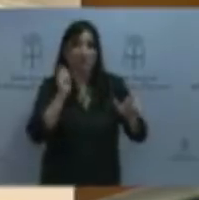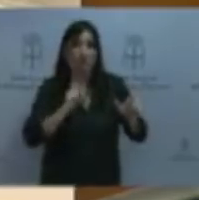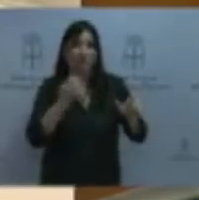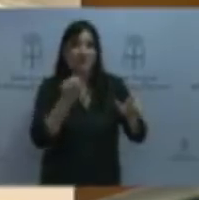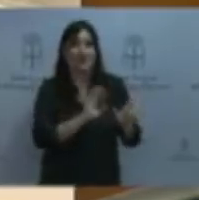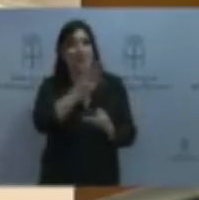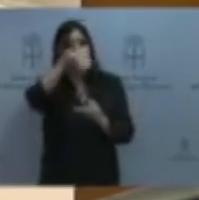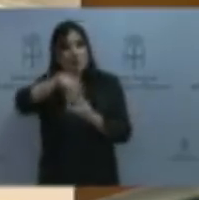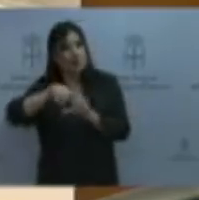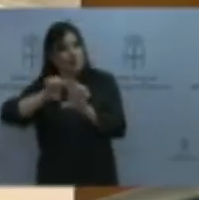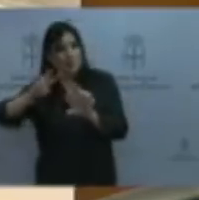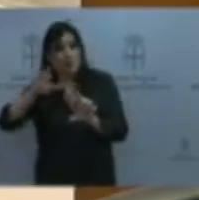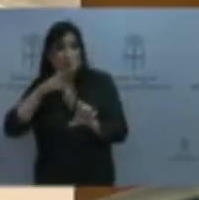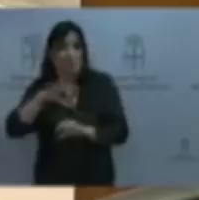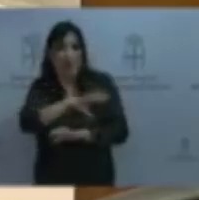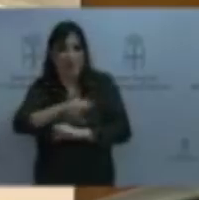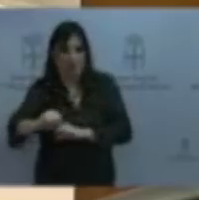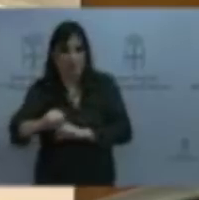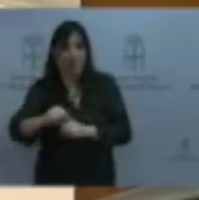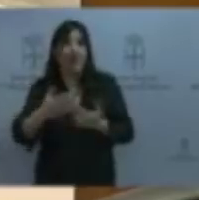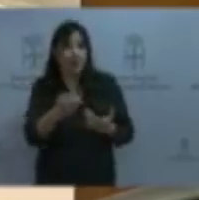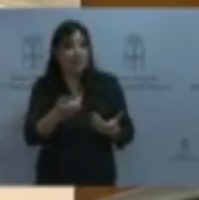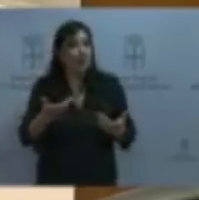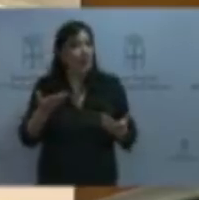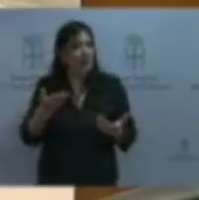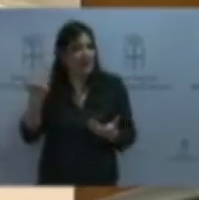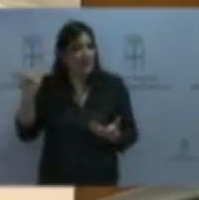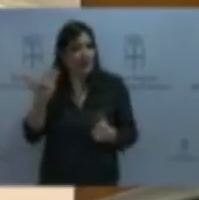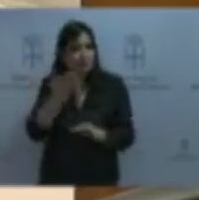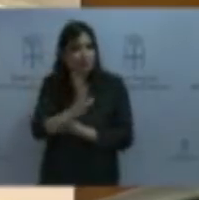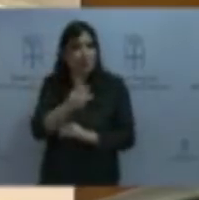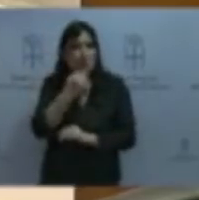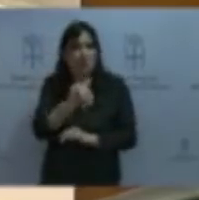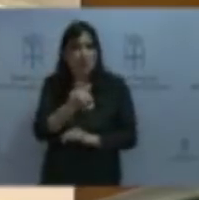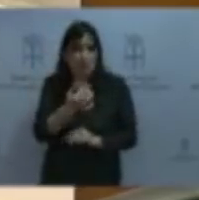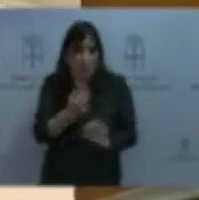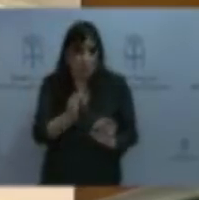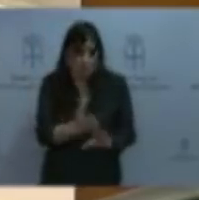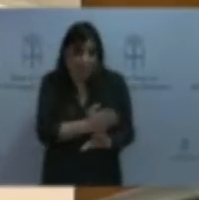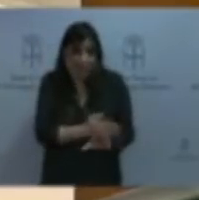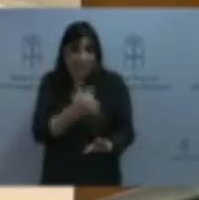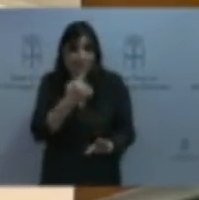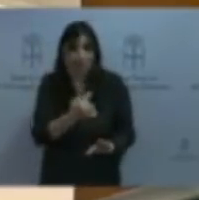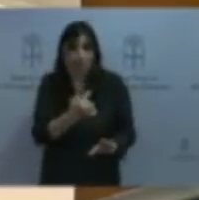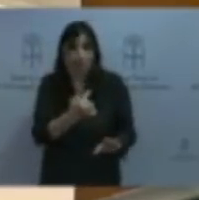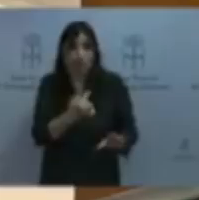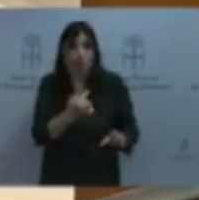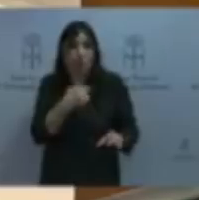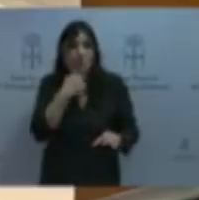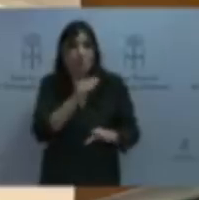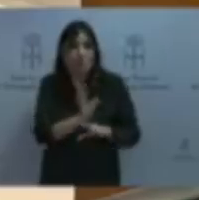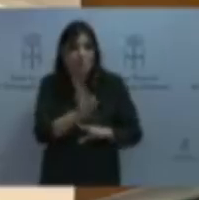Como he reflejado en ocasiones anteriores y acabo de comentar precisamente con el interviniente